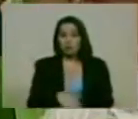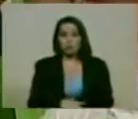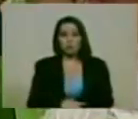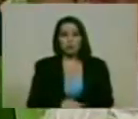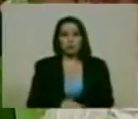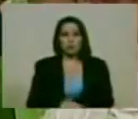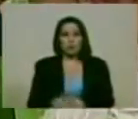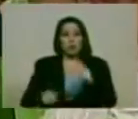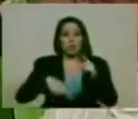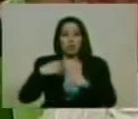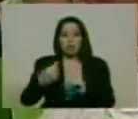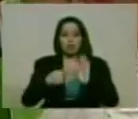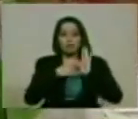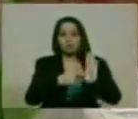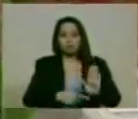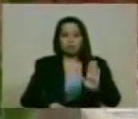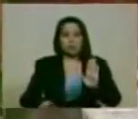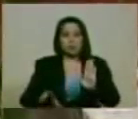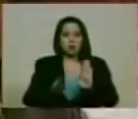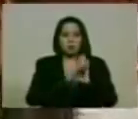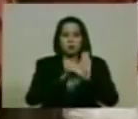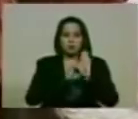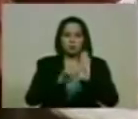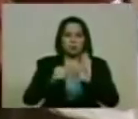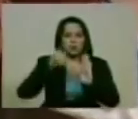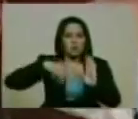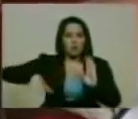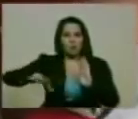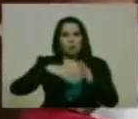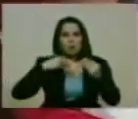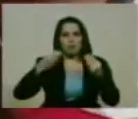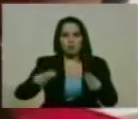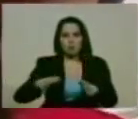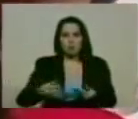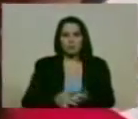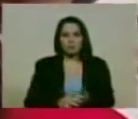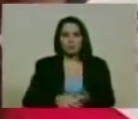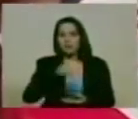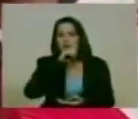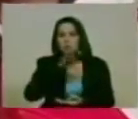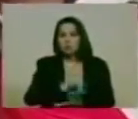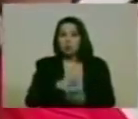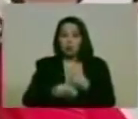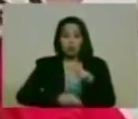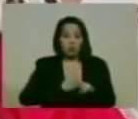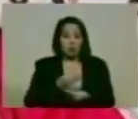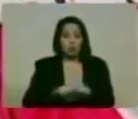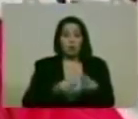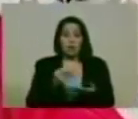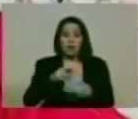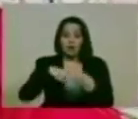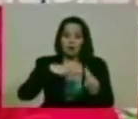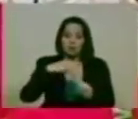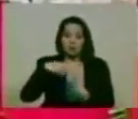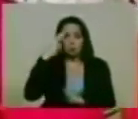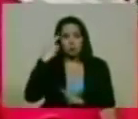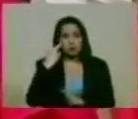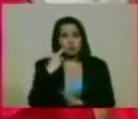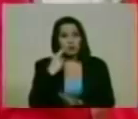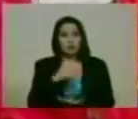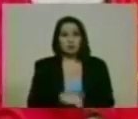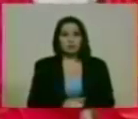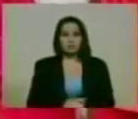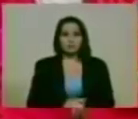llevado a cabo por todo un pueblo. Esa es la metodología histórica de la Revolución Bolivariana. Es